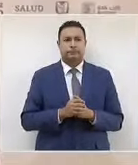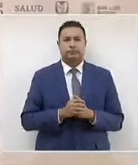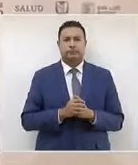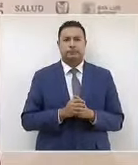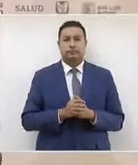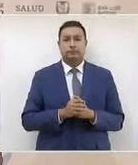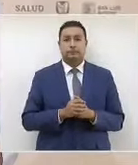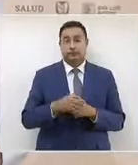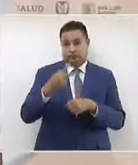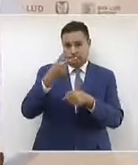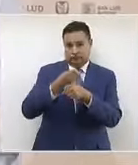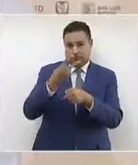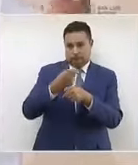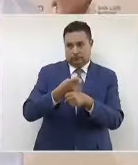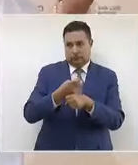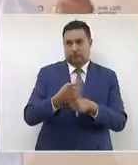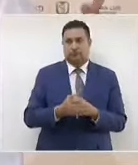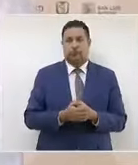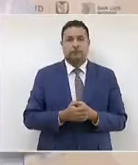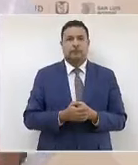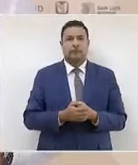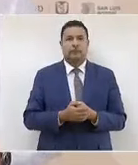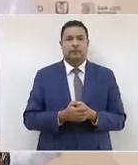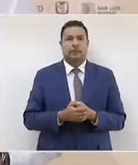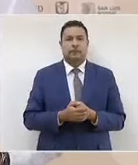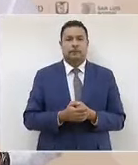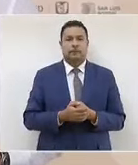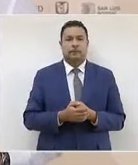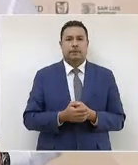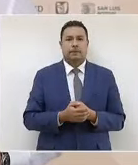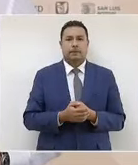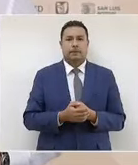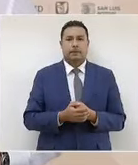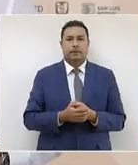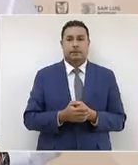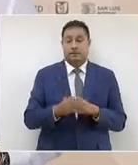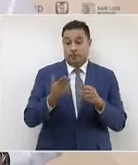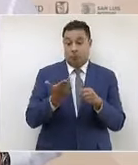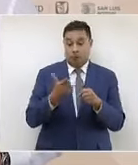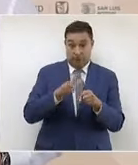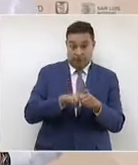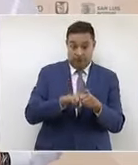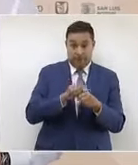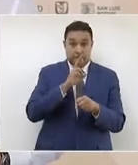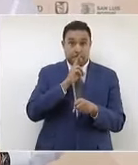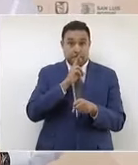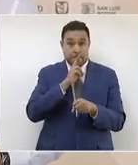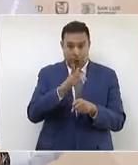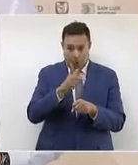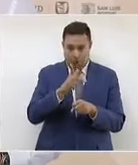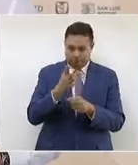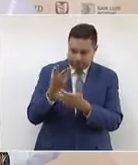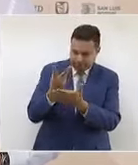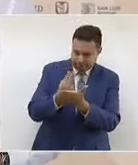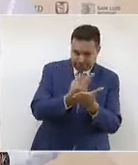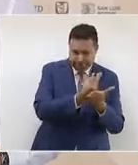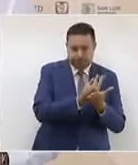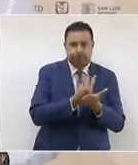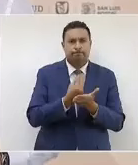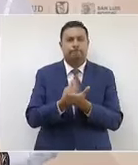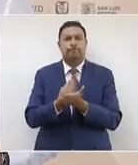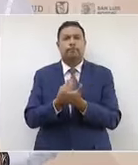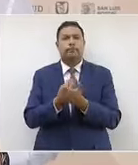Lo segundo es mejorar las instalaciones de centros de salud, unidades